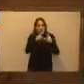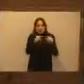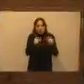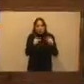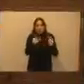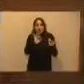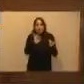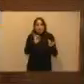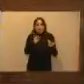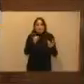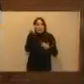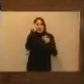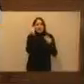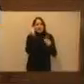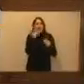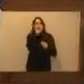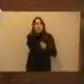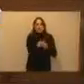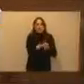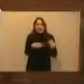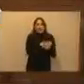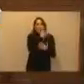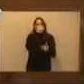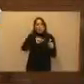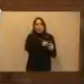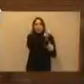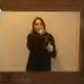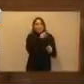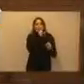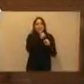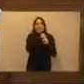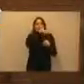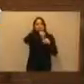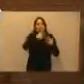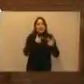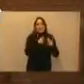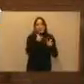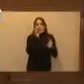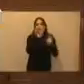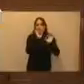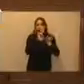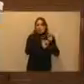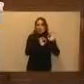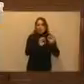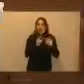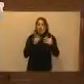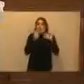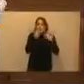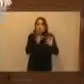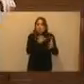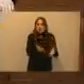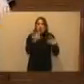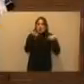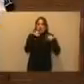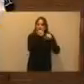simulación. Piensen ustedes en una persona que durante 18 años haya trabajado en un sector concreto de actividad y que tras 8 años desempeñando una